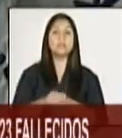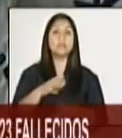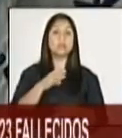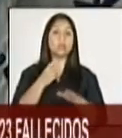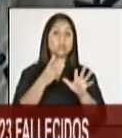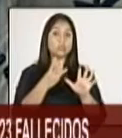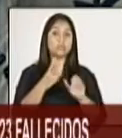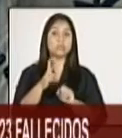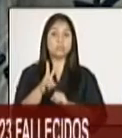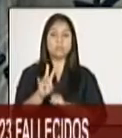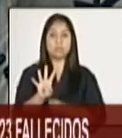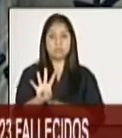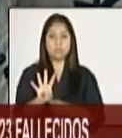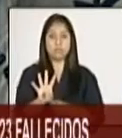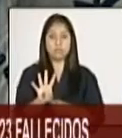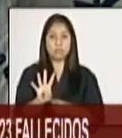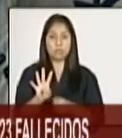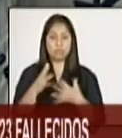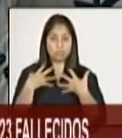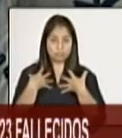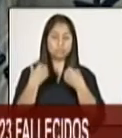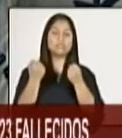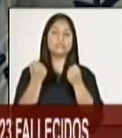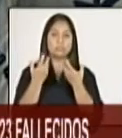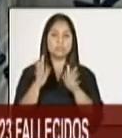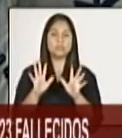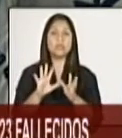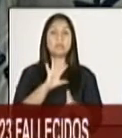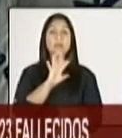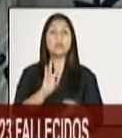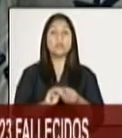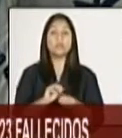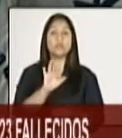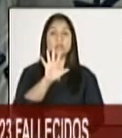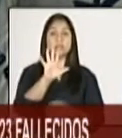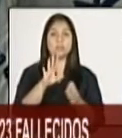824 pacientes recuperados, para un total de